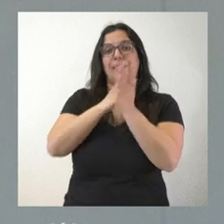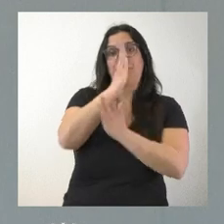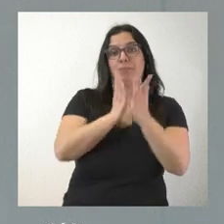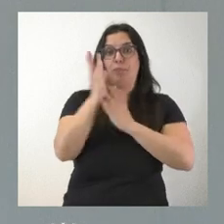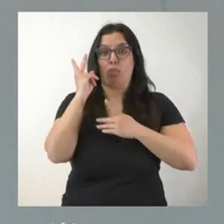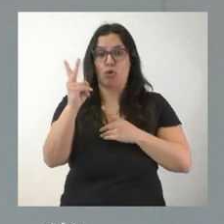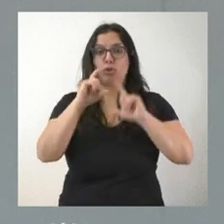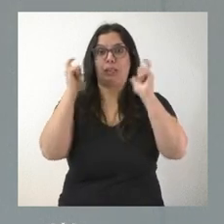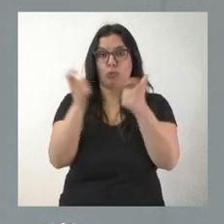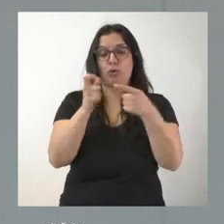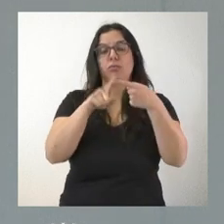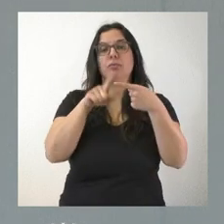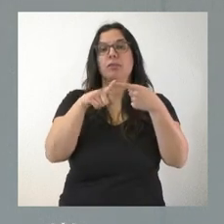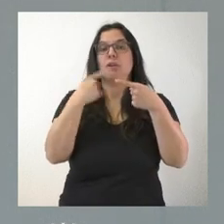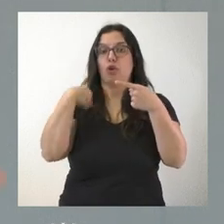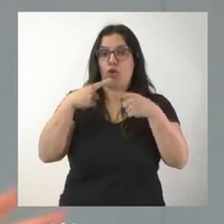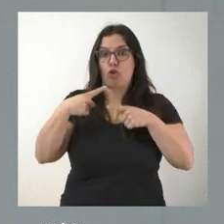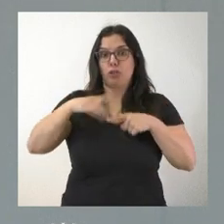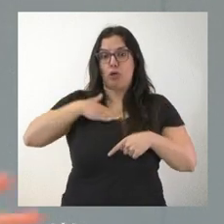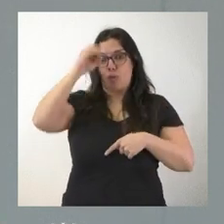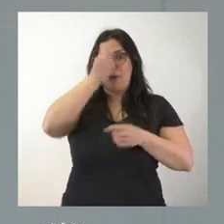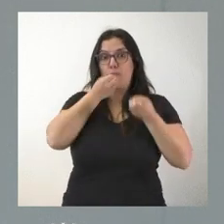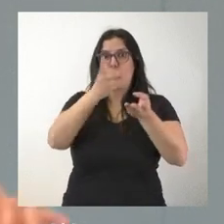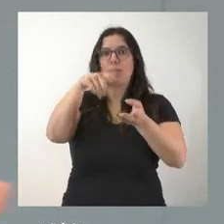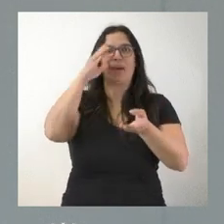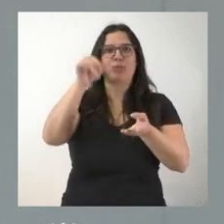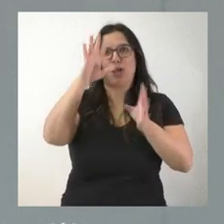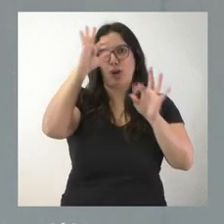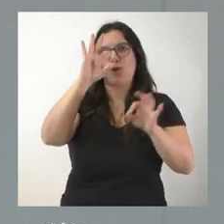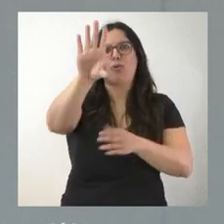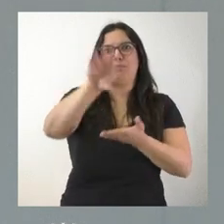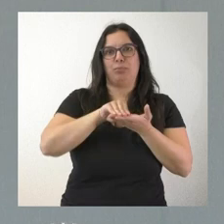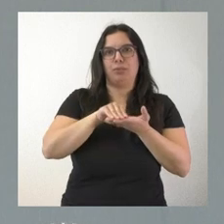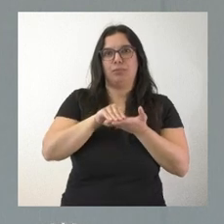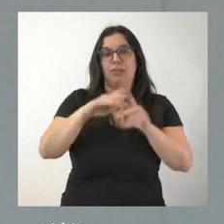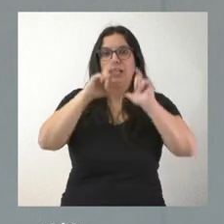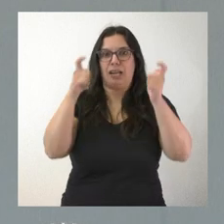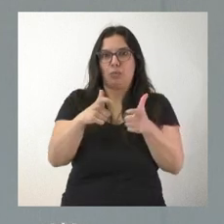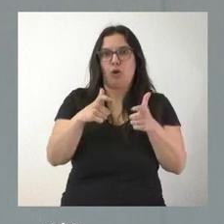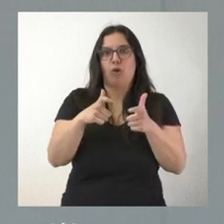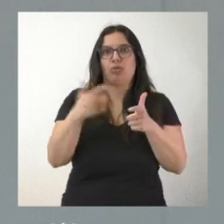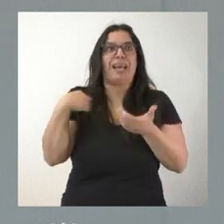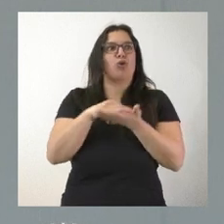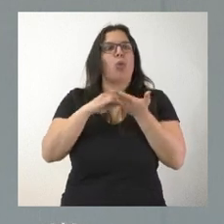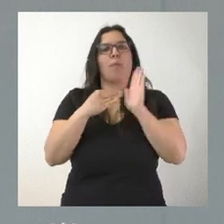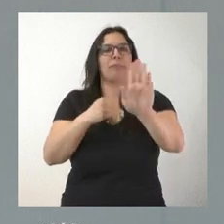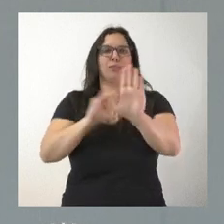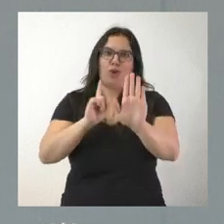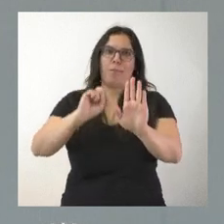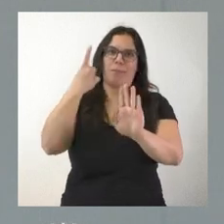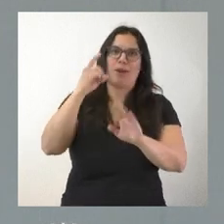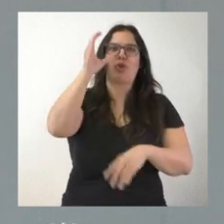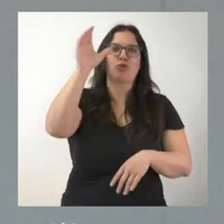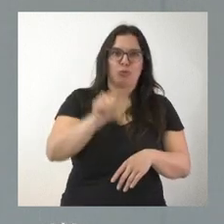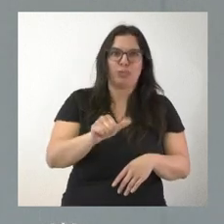aquello que nosotros le queremos decir y como vemos las cosas pero también Escuchar lógicamente en una reunión con la solución hecha y sin escuchar No